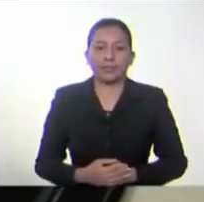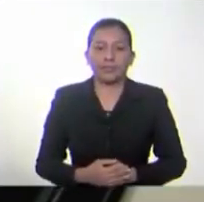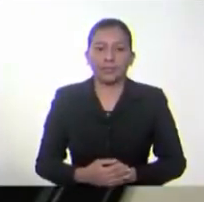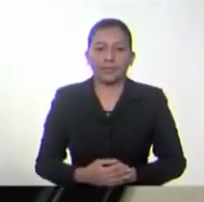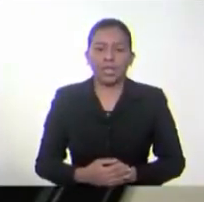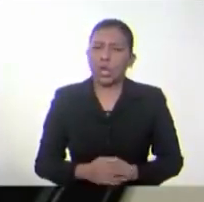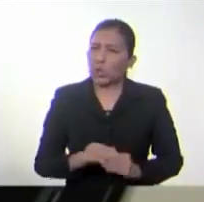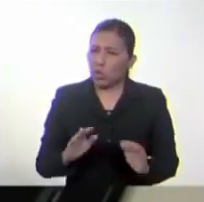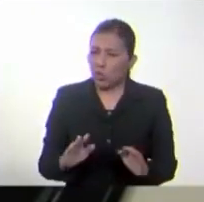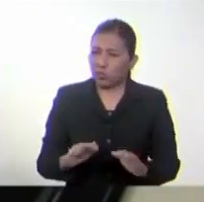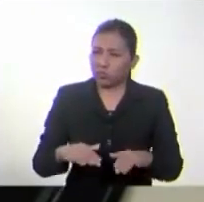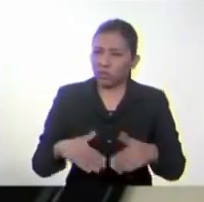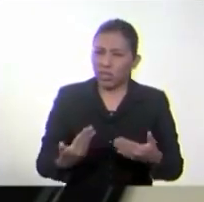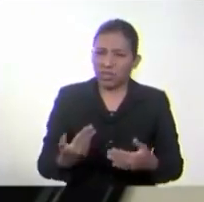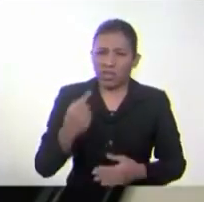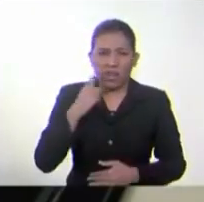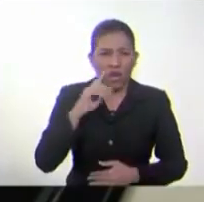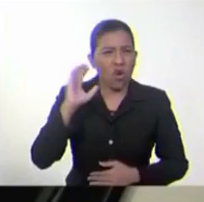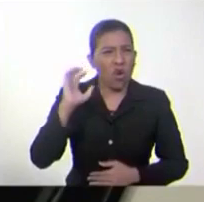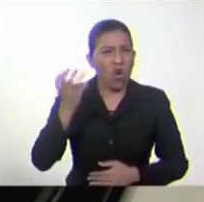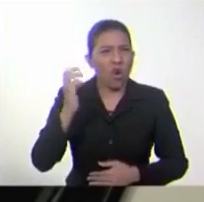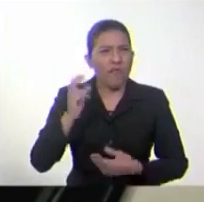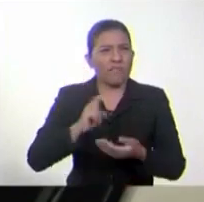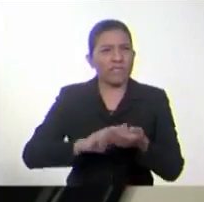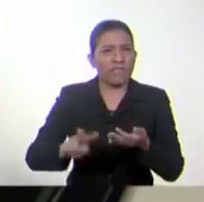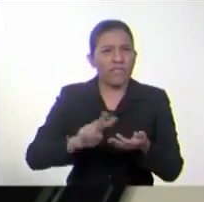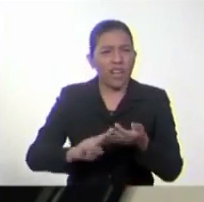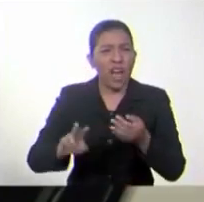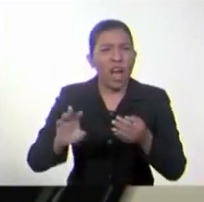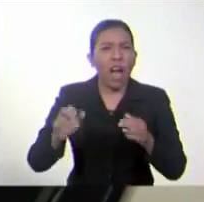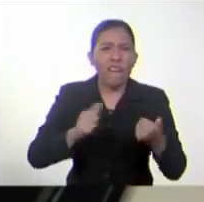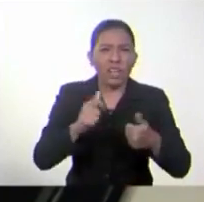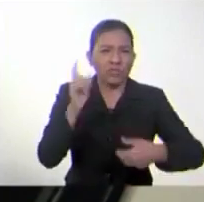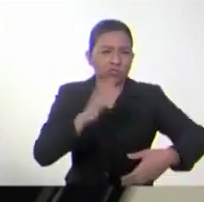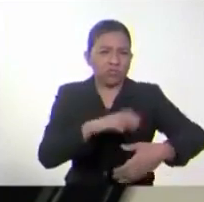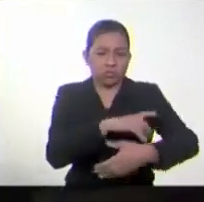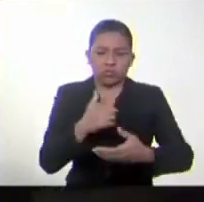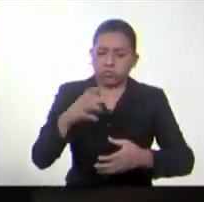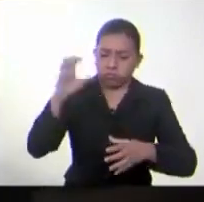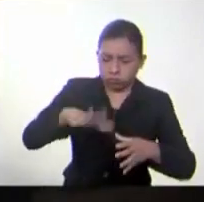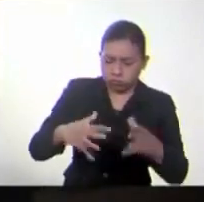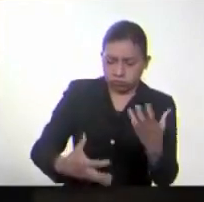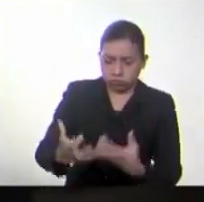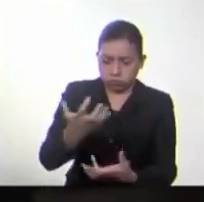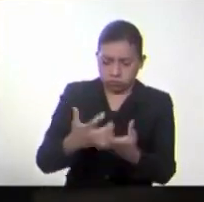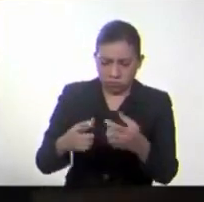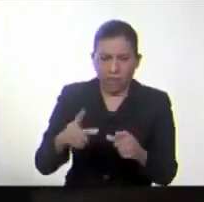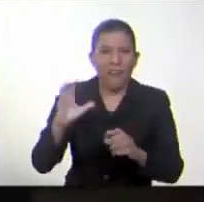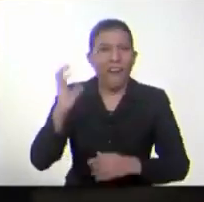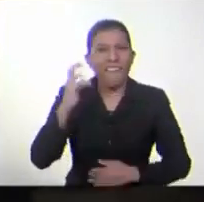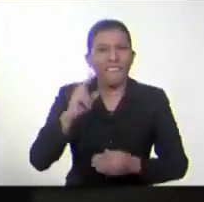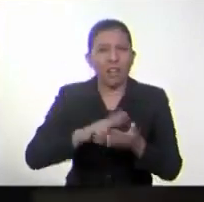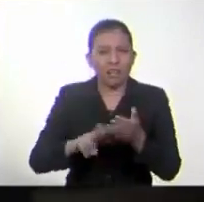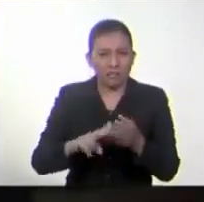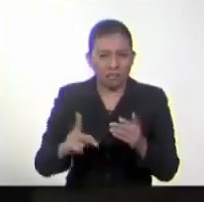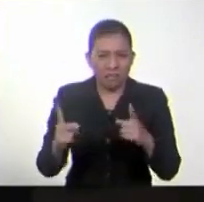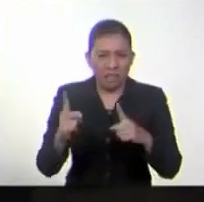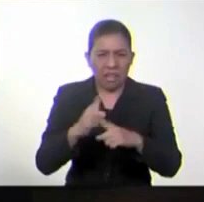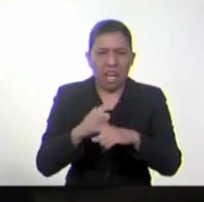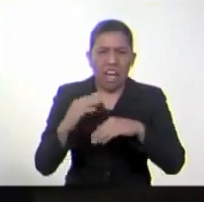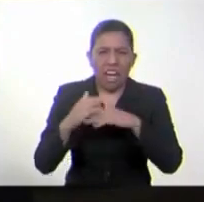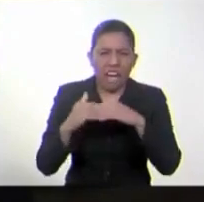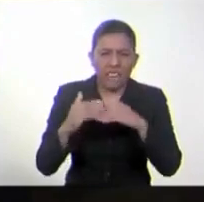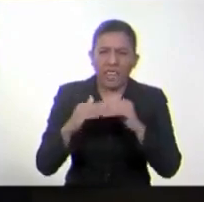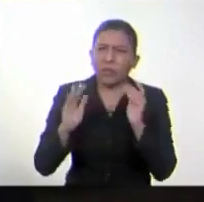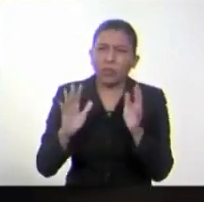¿Por qué pierden el color verde algunas verduras y hortalizas al hervirlas? Las hortalizas y verduras verdes